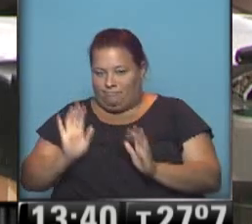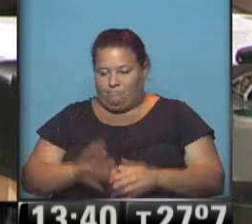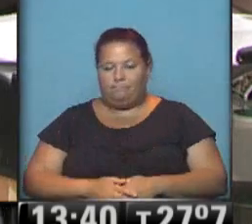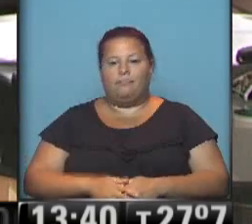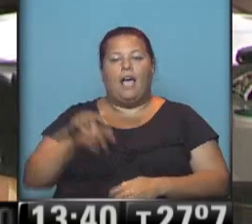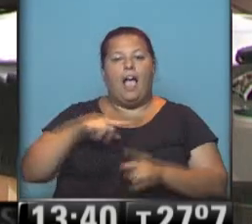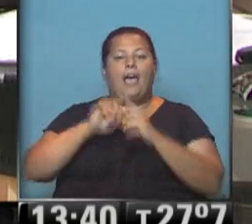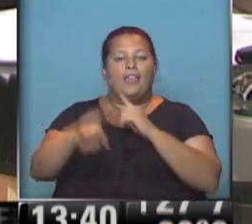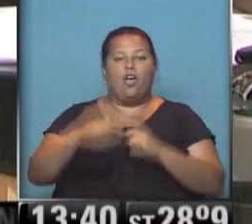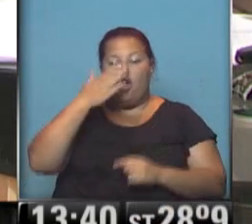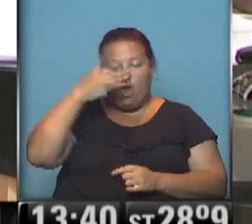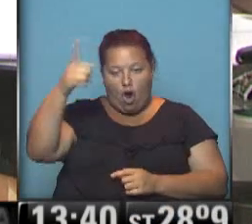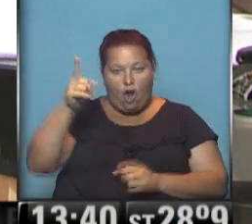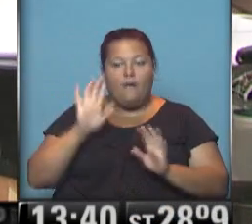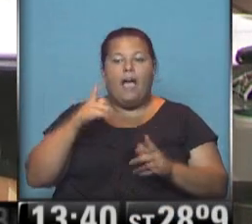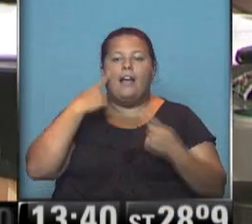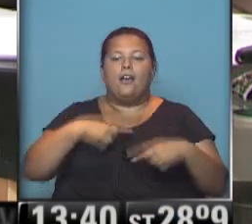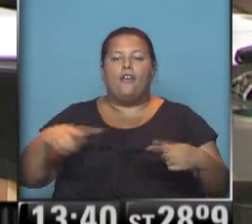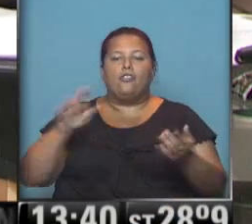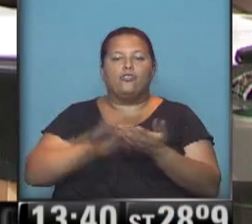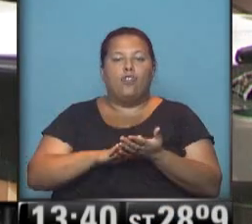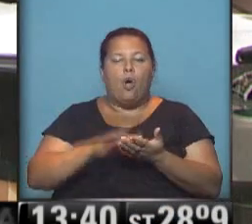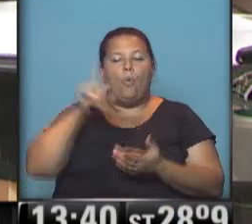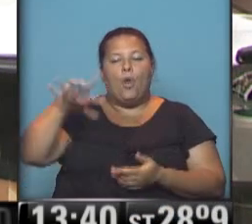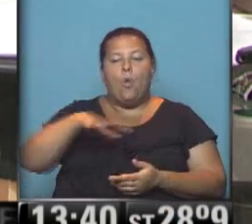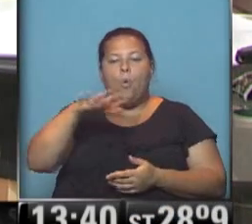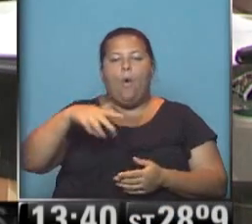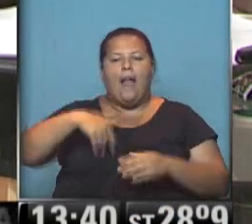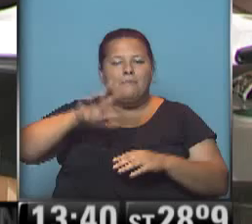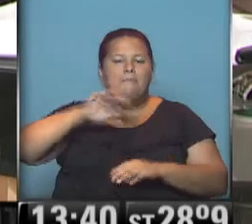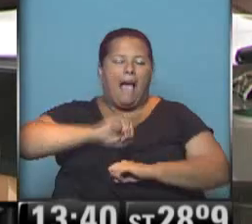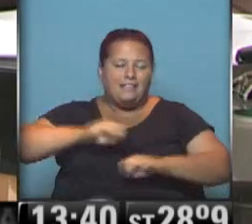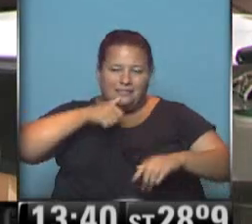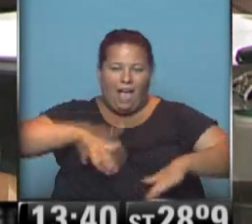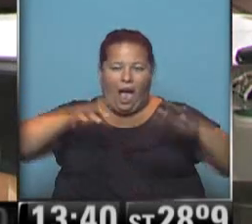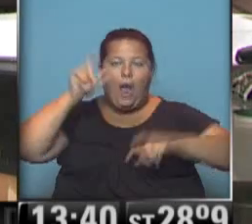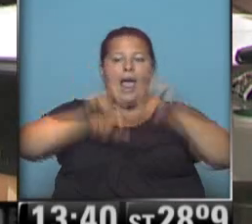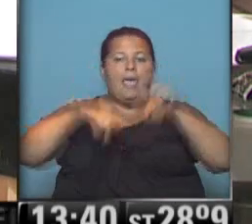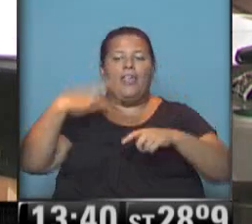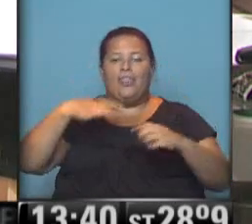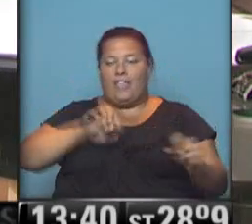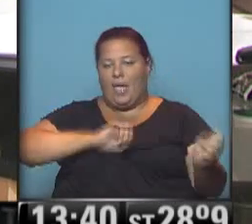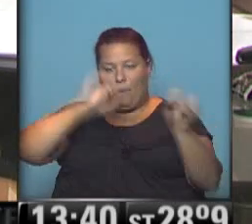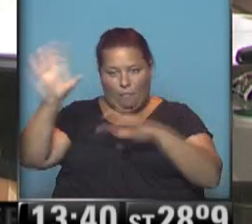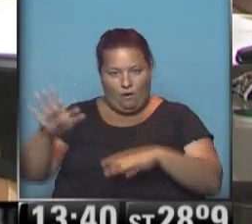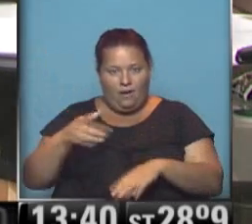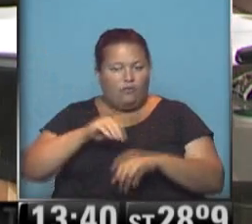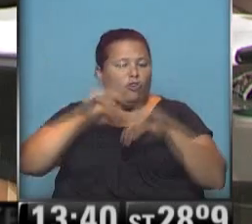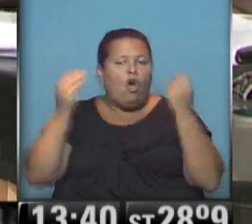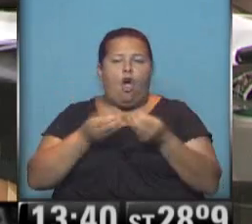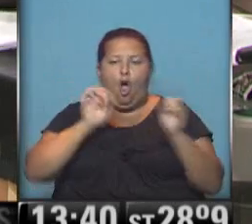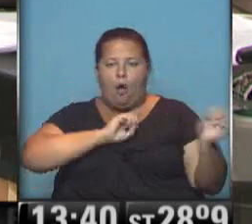volvemos en vivo a Córdoba queda pendiente el material de ID saal una de las localidades más afectadas cuya población debió ser evacuada casi en su